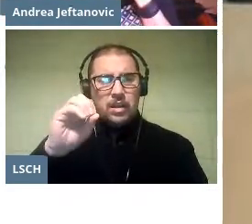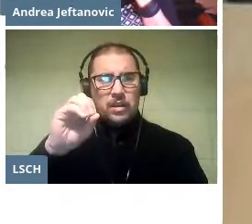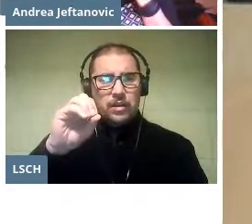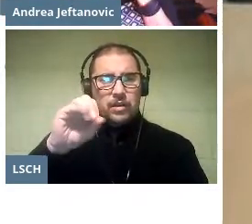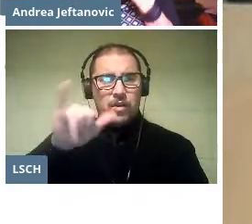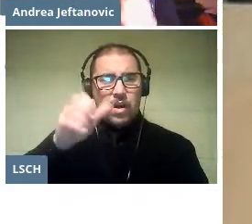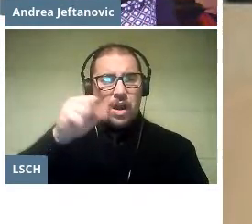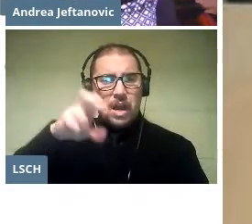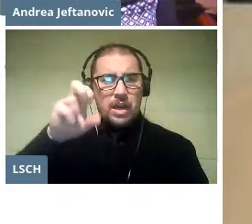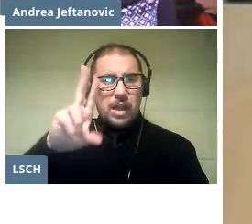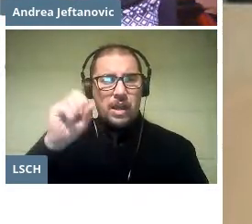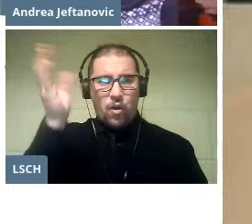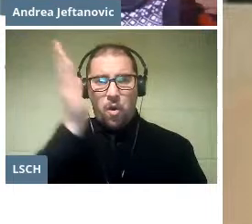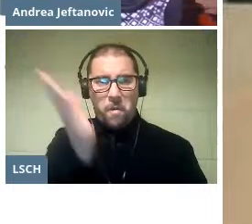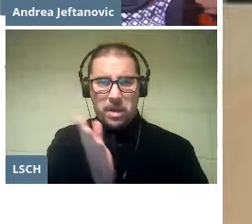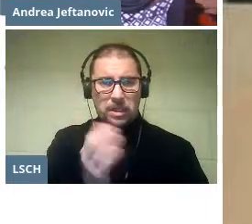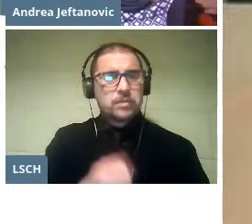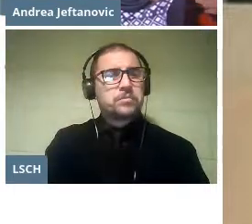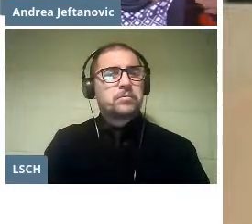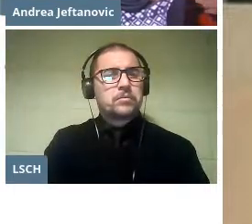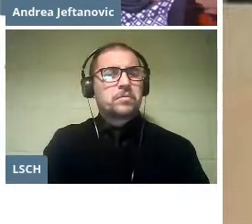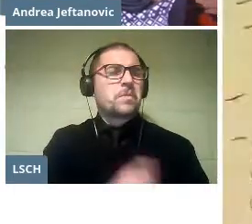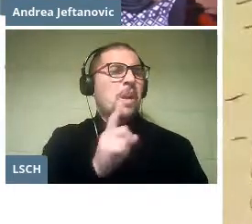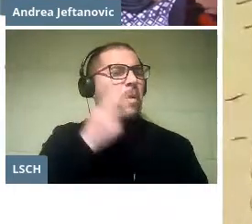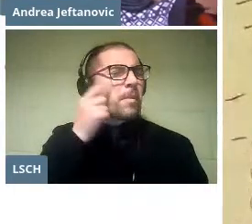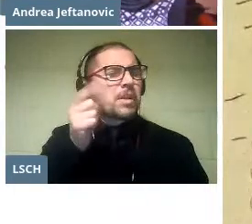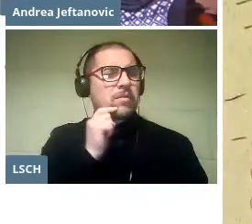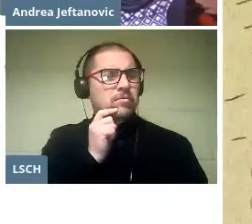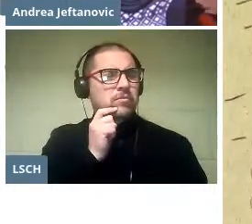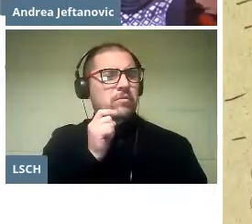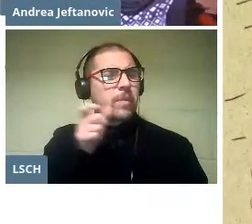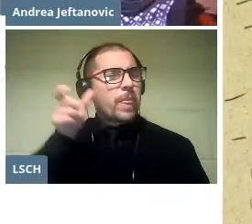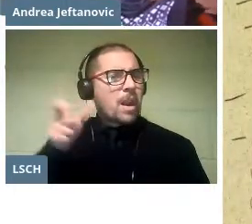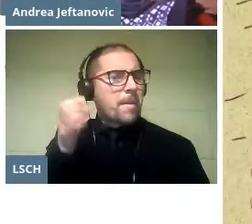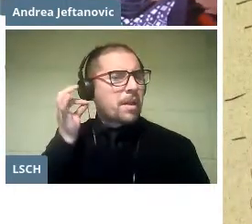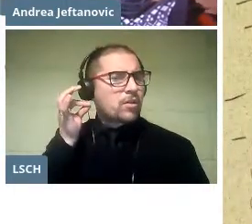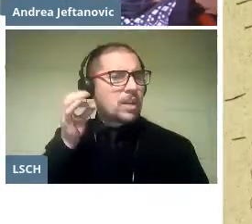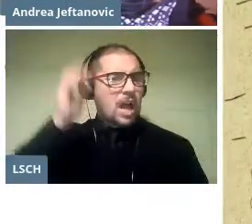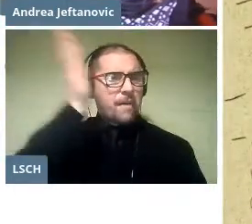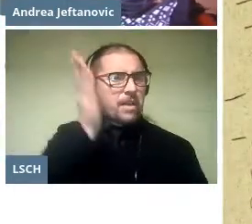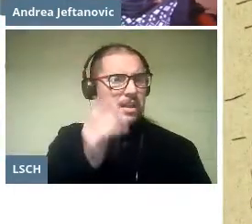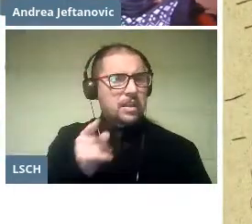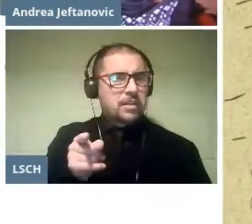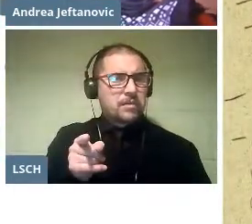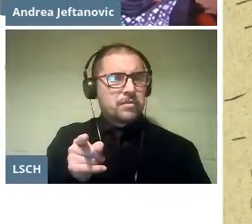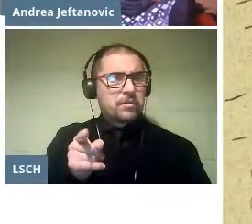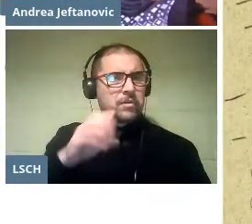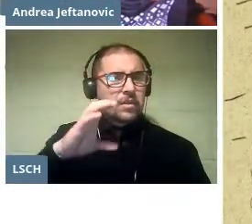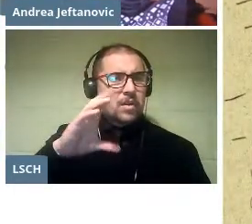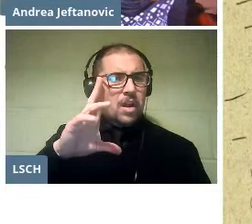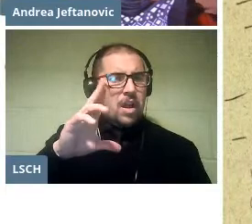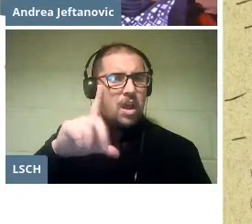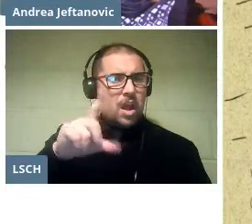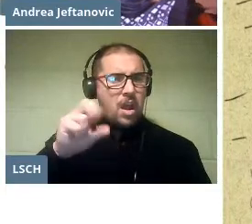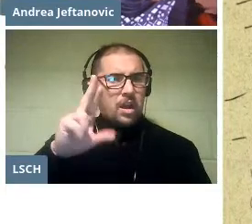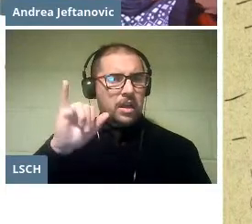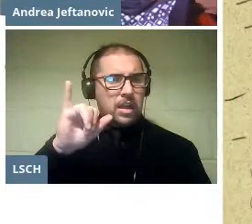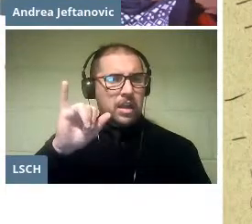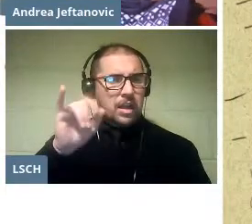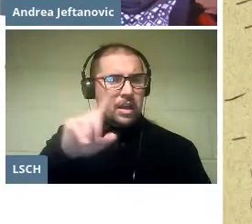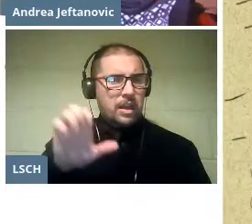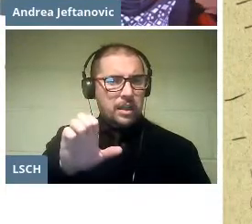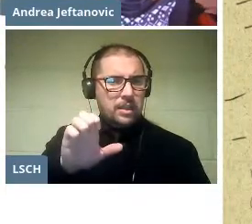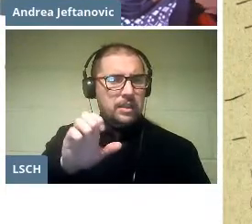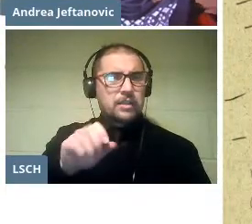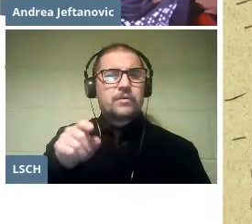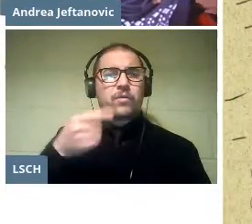Brasil. Pocos pensarían en la autora brasilera Clarice Lispector, o más bien a